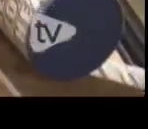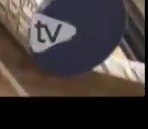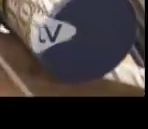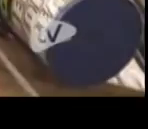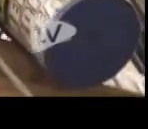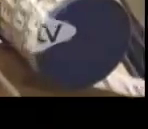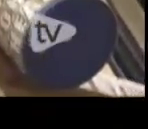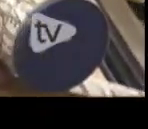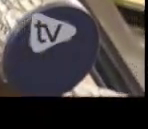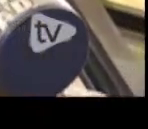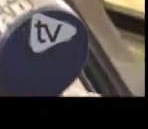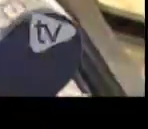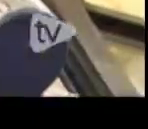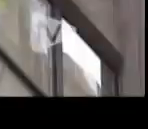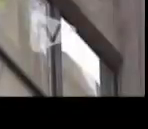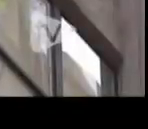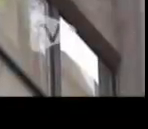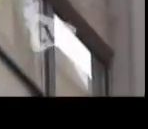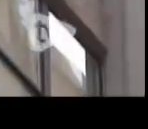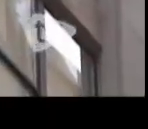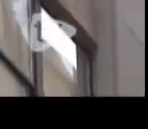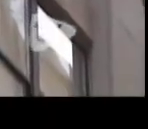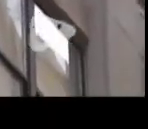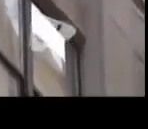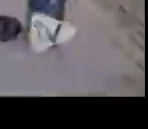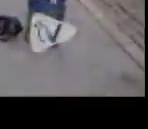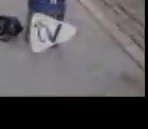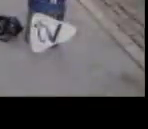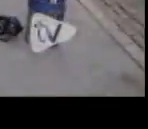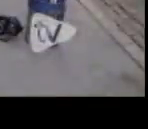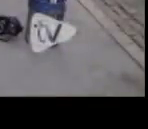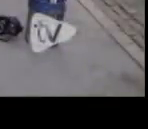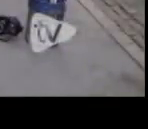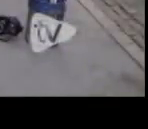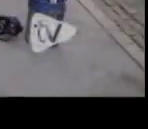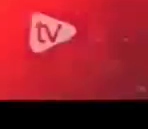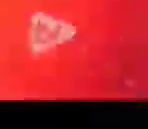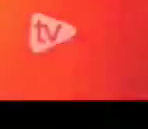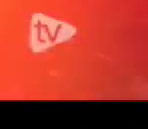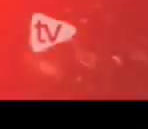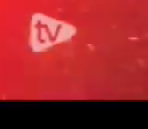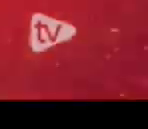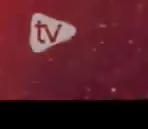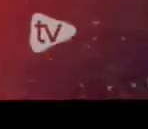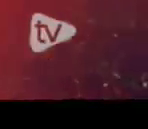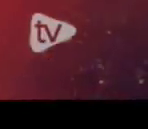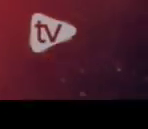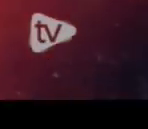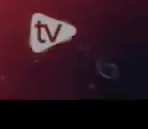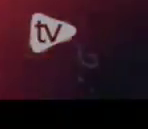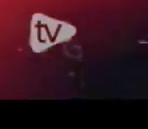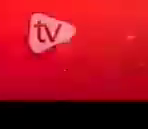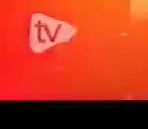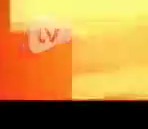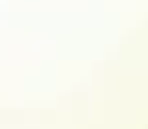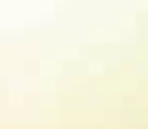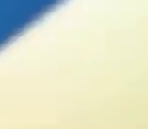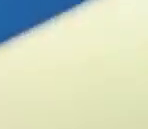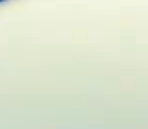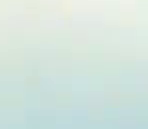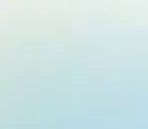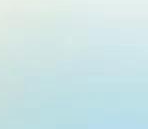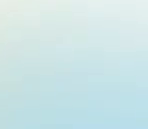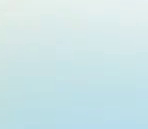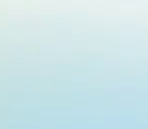los ecuatorianos en el extranjero. ¿Por qué te gusta hacer esto? Porque así me gano la vida. 593 Ecuador, todos los sábados a las 19